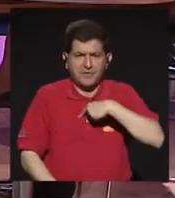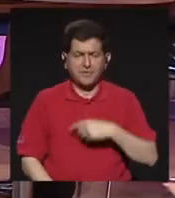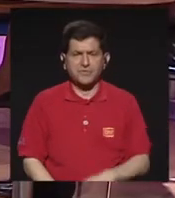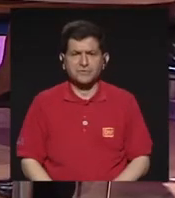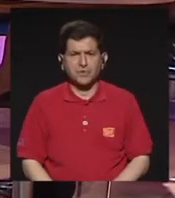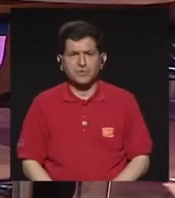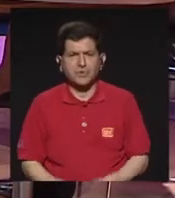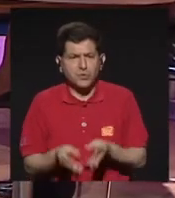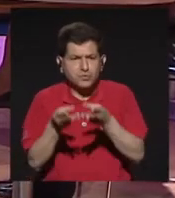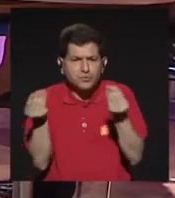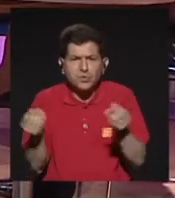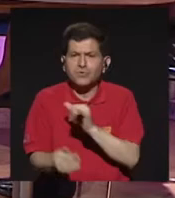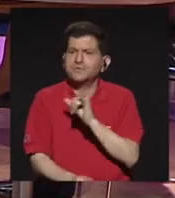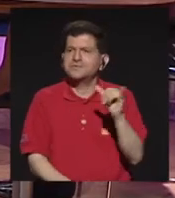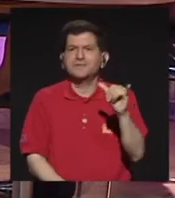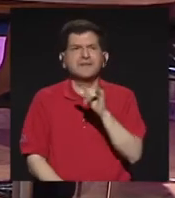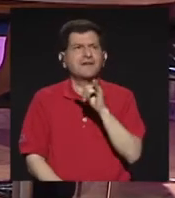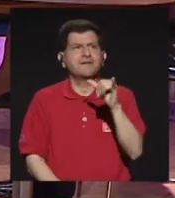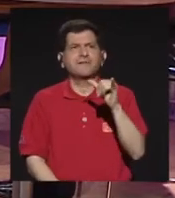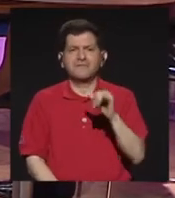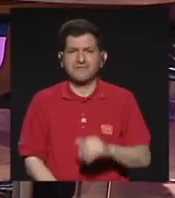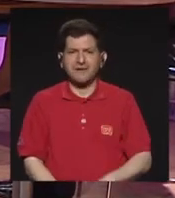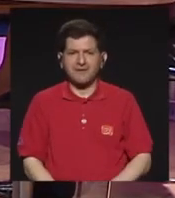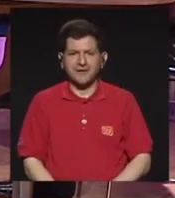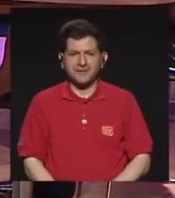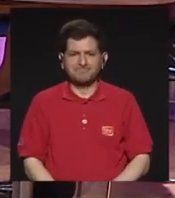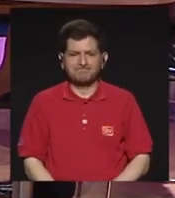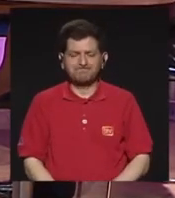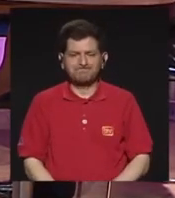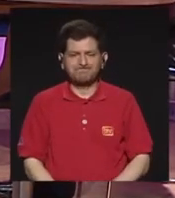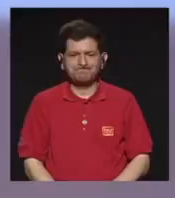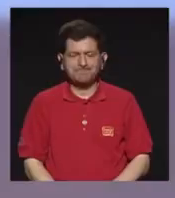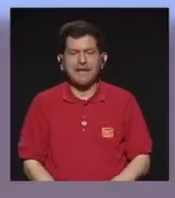generando las mismas, vamos a ver, le